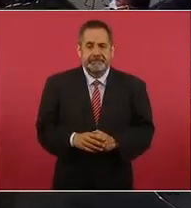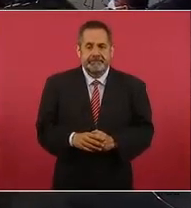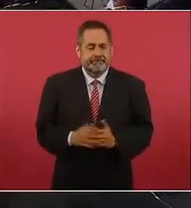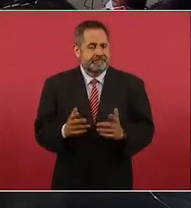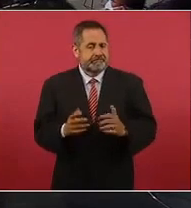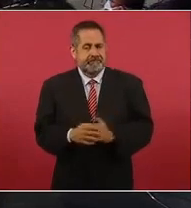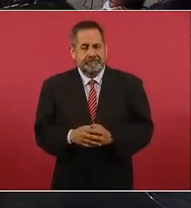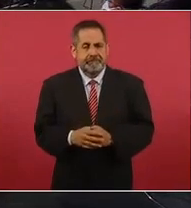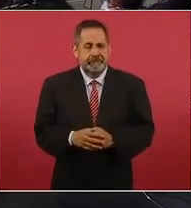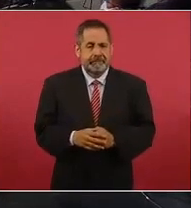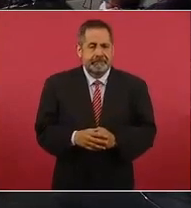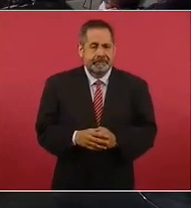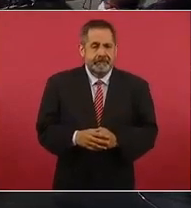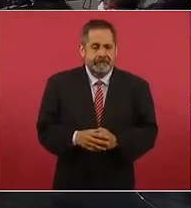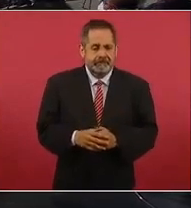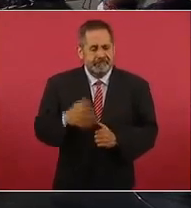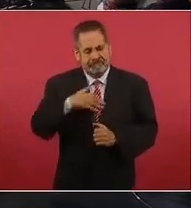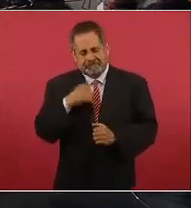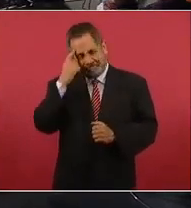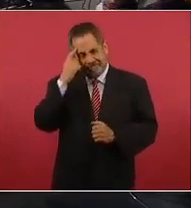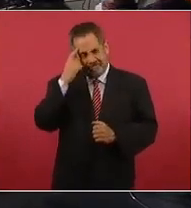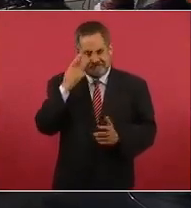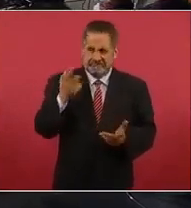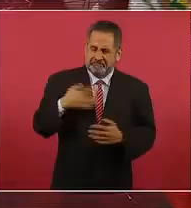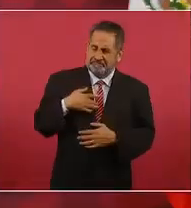Yo nada más pregunto,